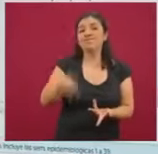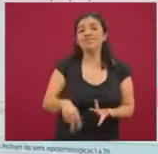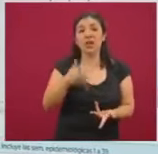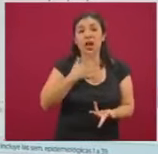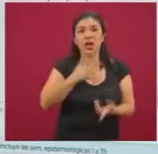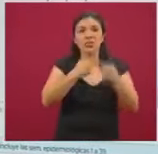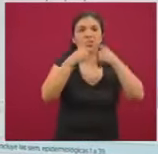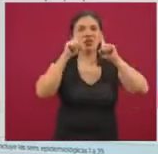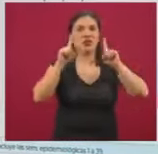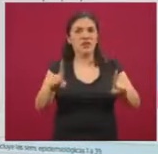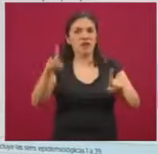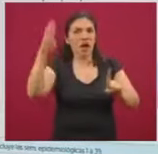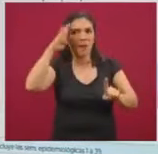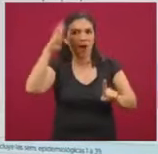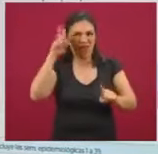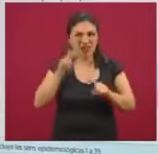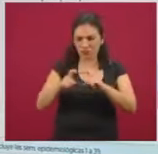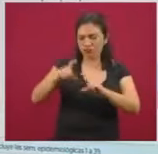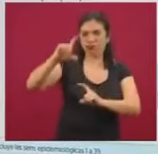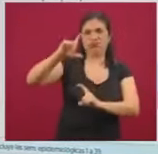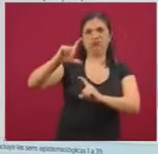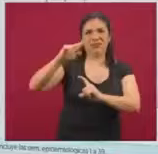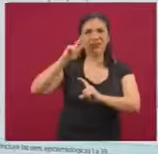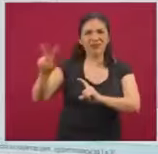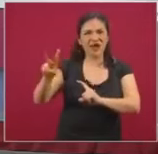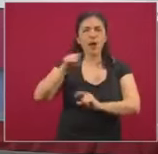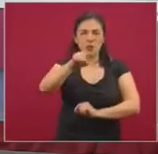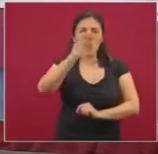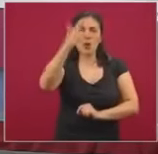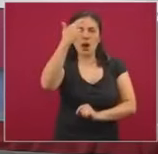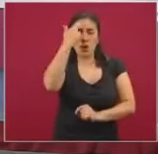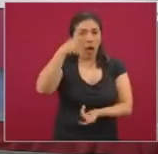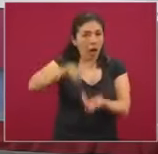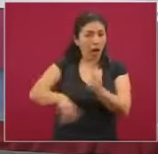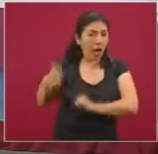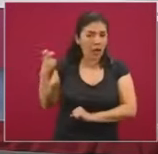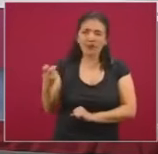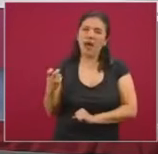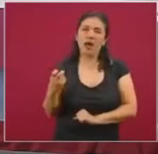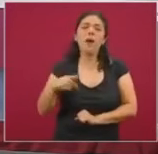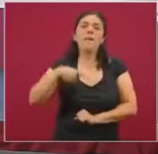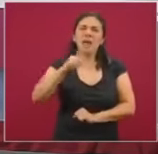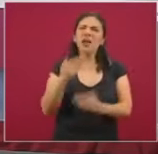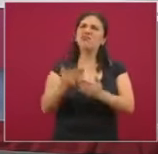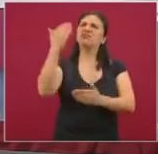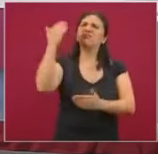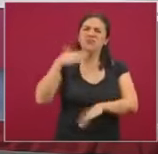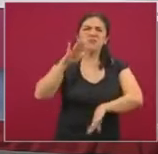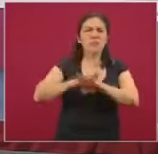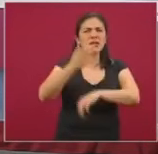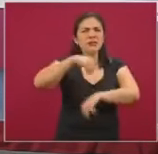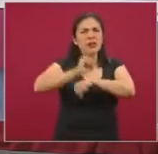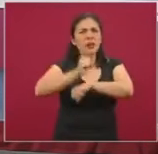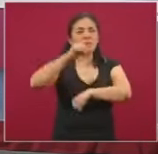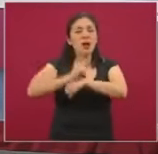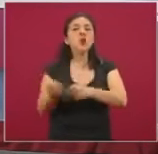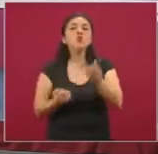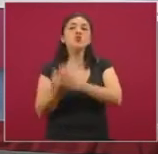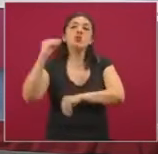una diferencia importante. Recuerden también, y aquí no está incluido, pero también recuerden que hace ya algunas semanas se